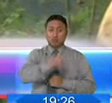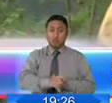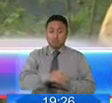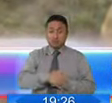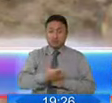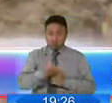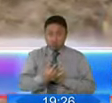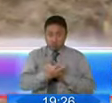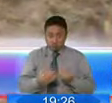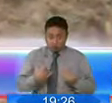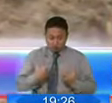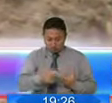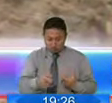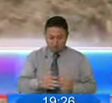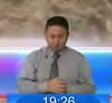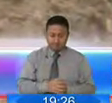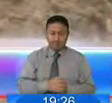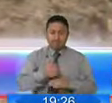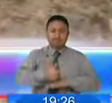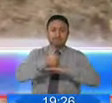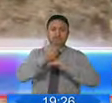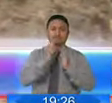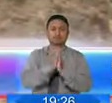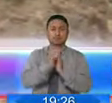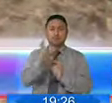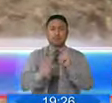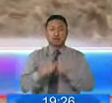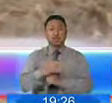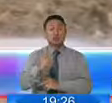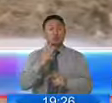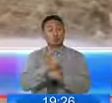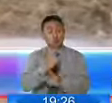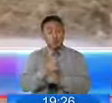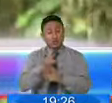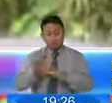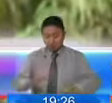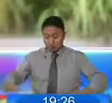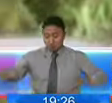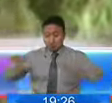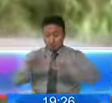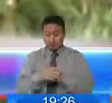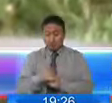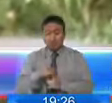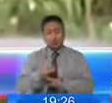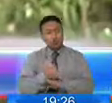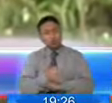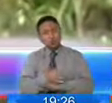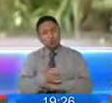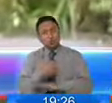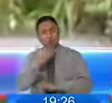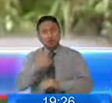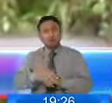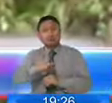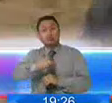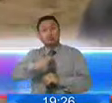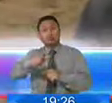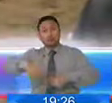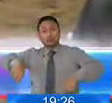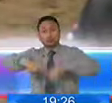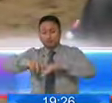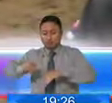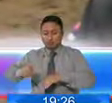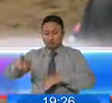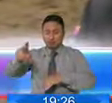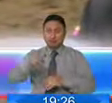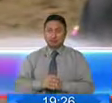que está desaparecida. Las autoridades solicitaron a los moradores tener precauciones en esta zona. Incluso recomiendan utilizar vías alternas.